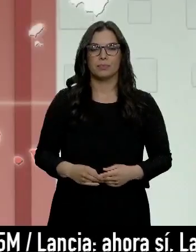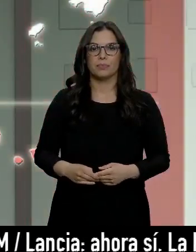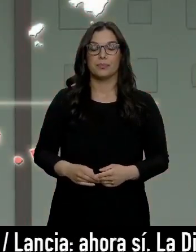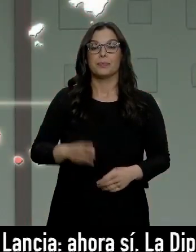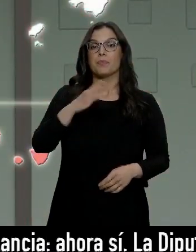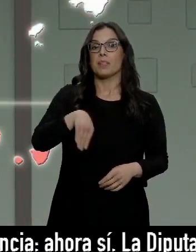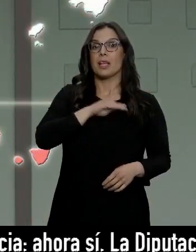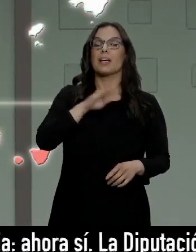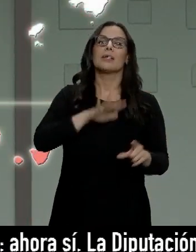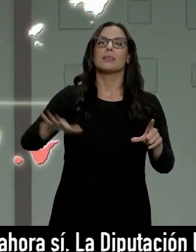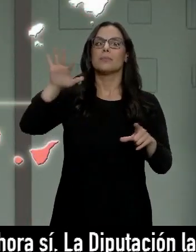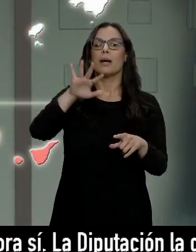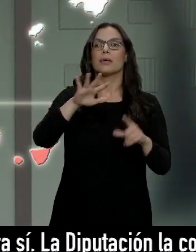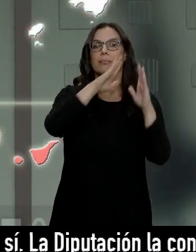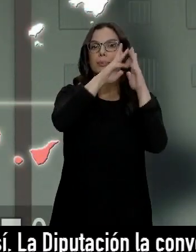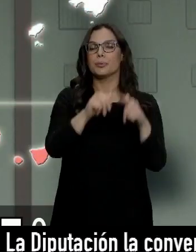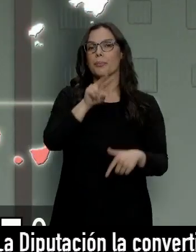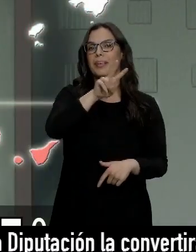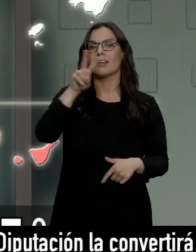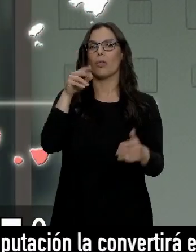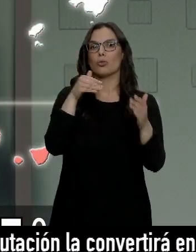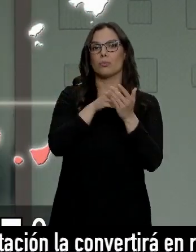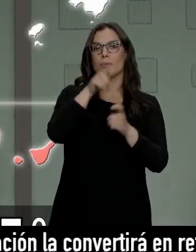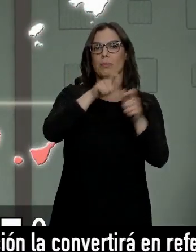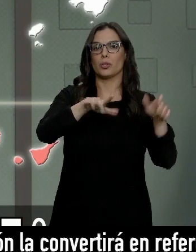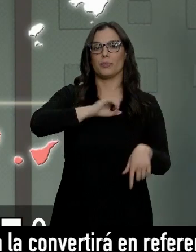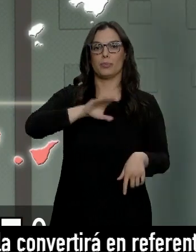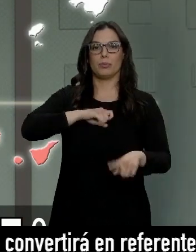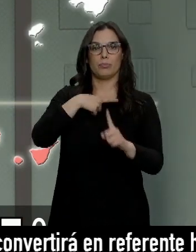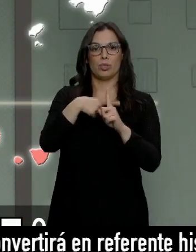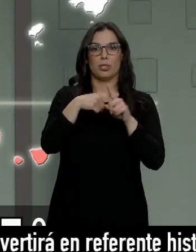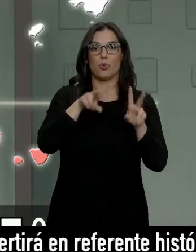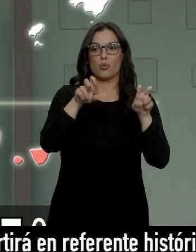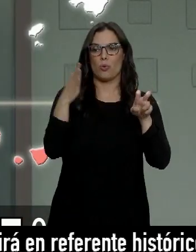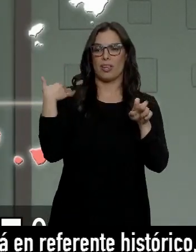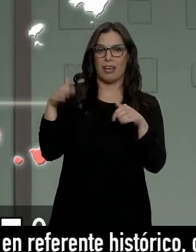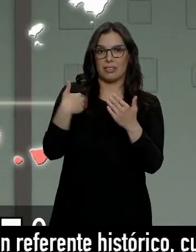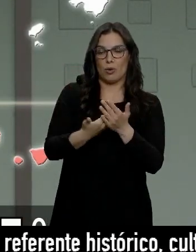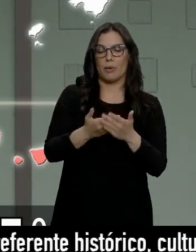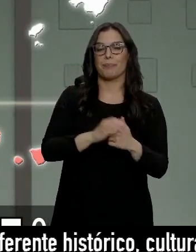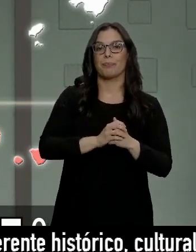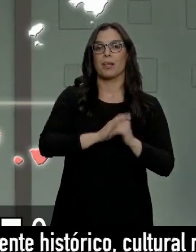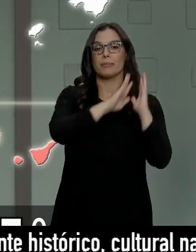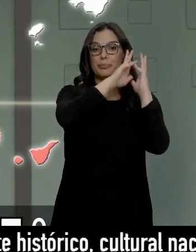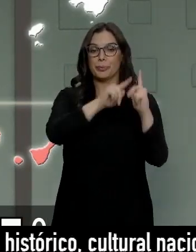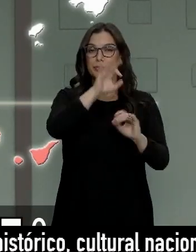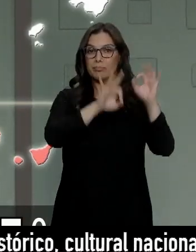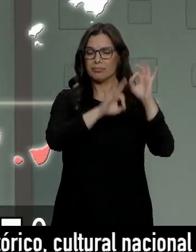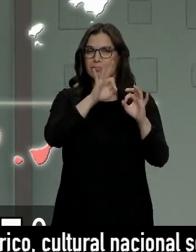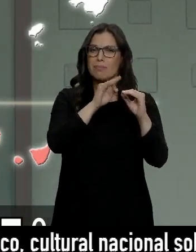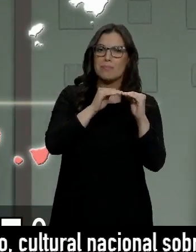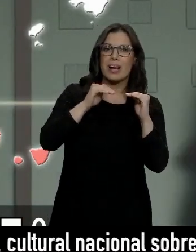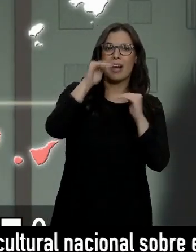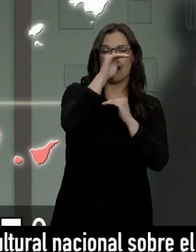En España se han notificado más de 22.000 casos de coronavirus en el último día. La incidencia, atención, ha